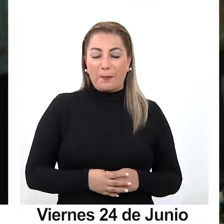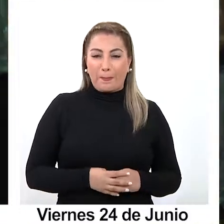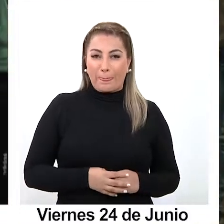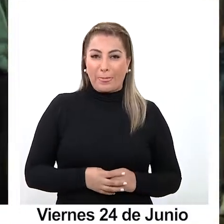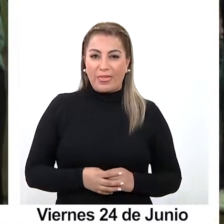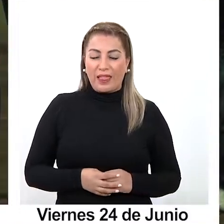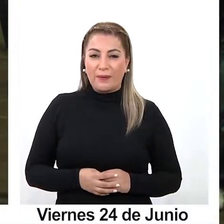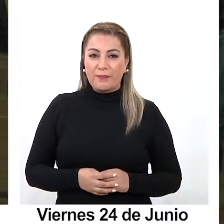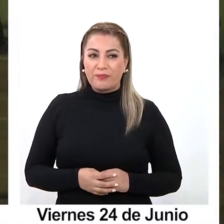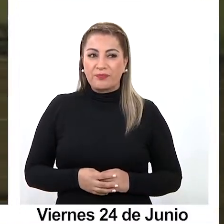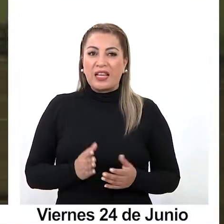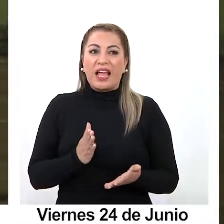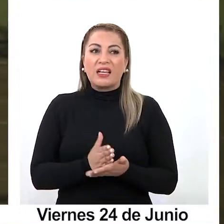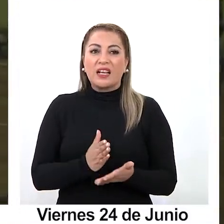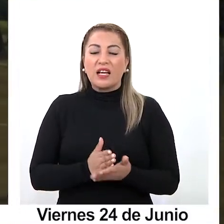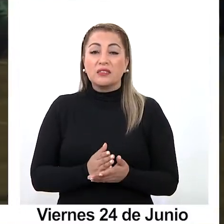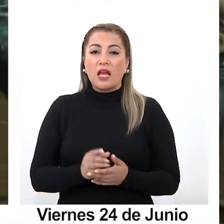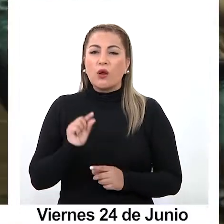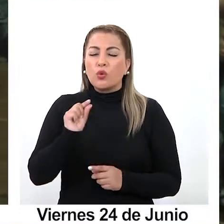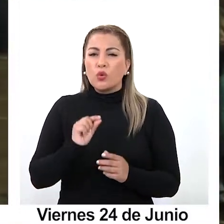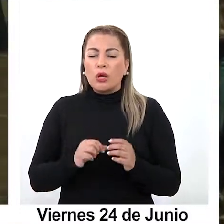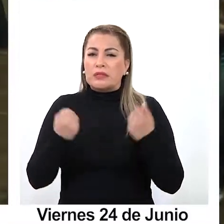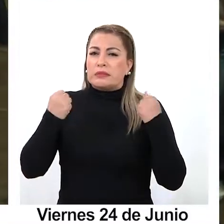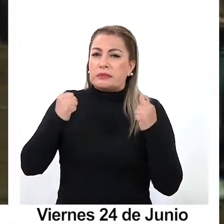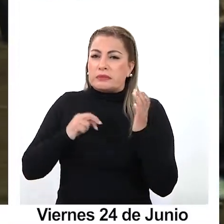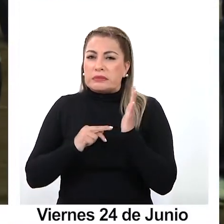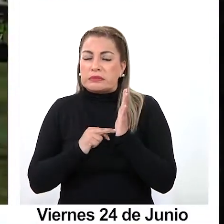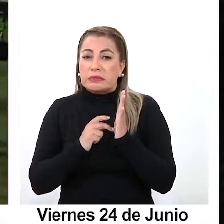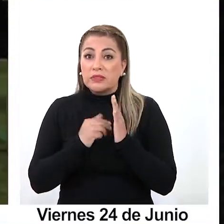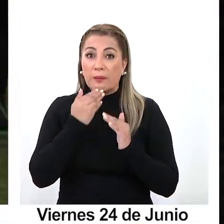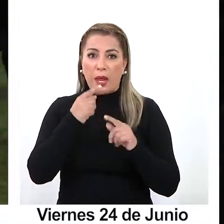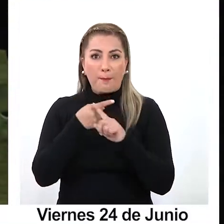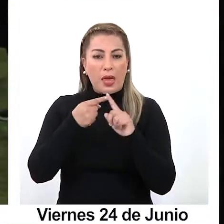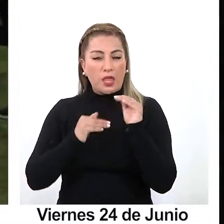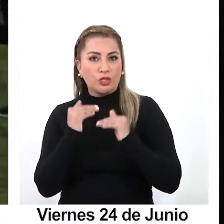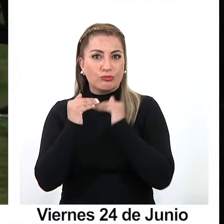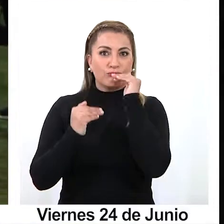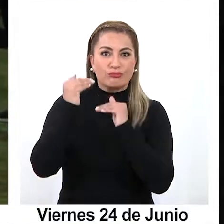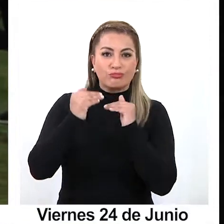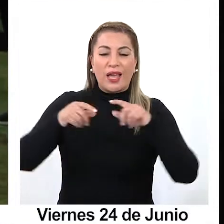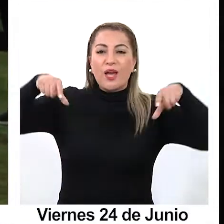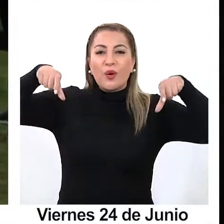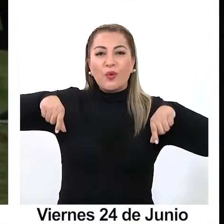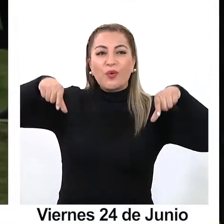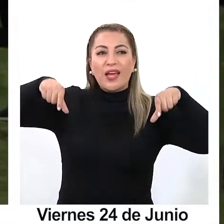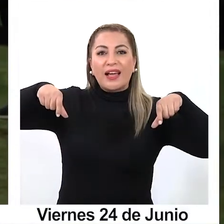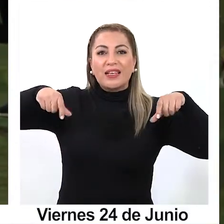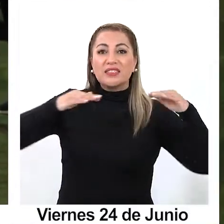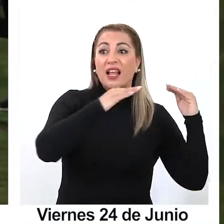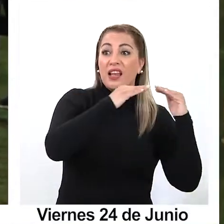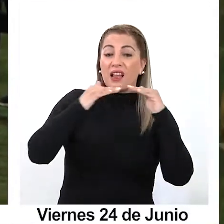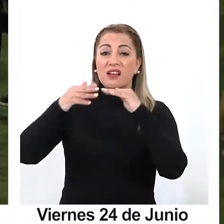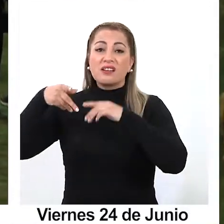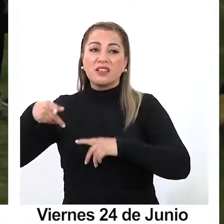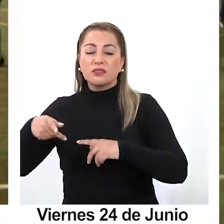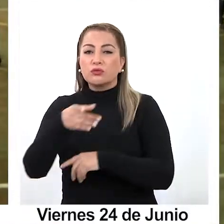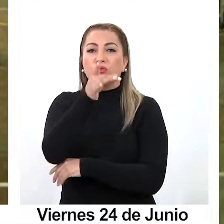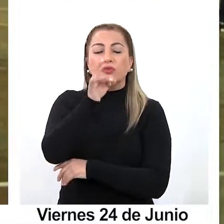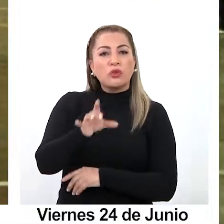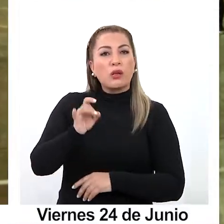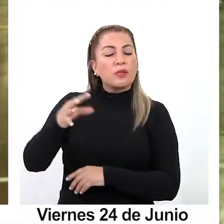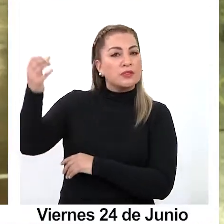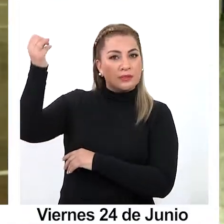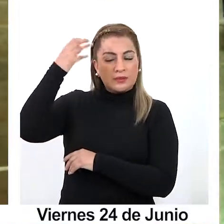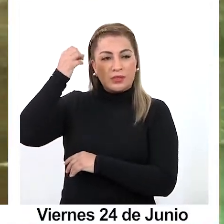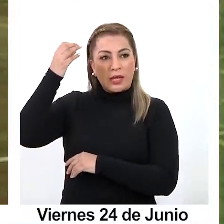clases. Clases para aprendices y también para avanzados en una multicancha de barrio donde no